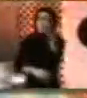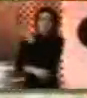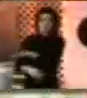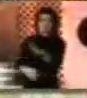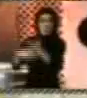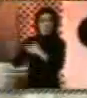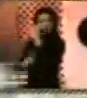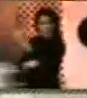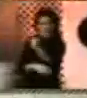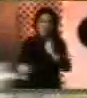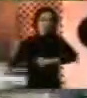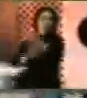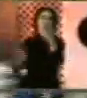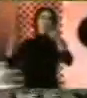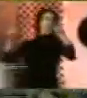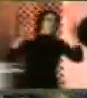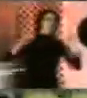andan por ahí.